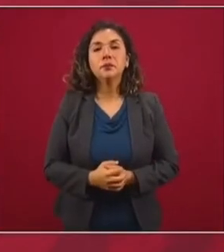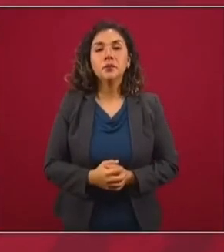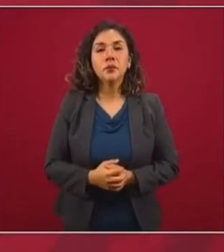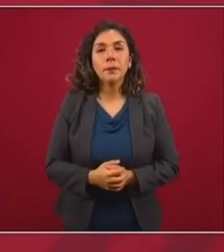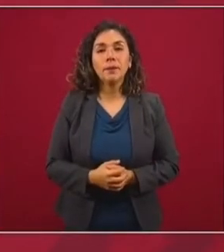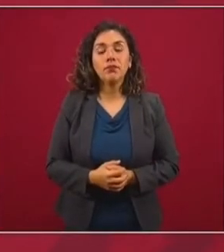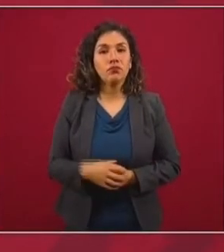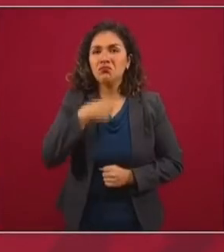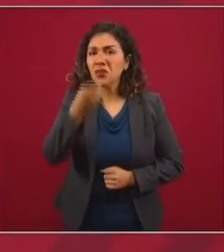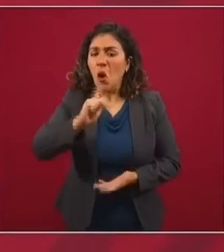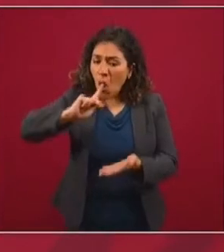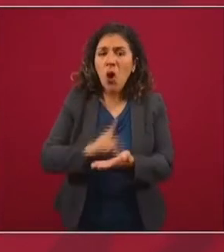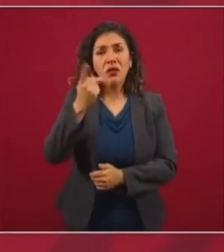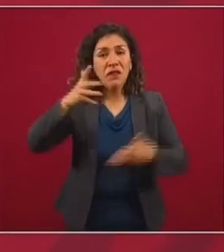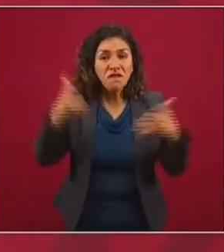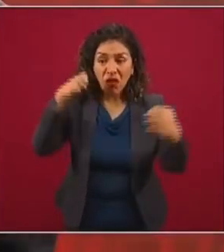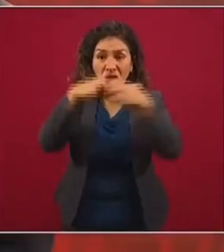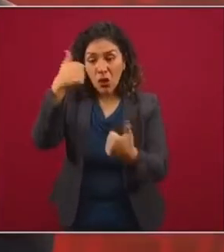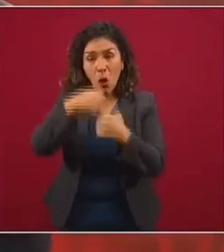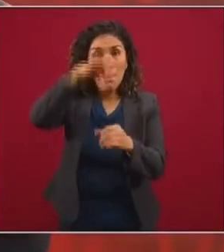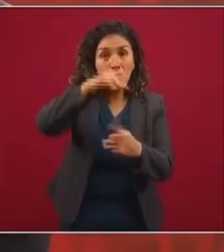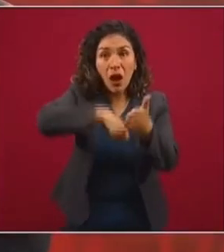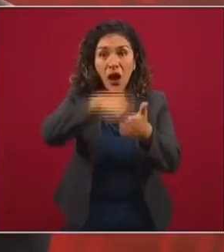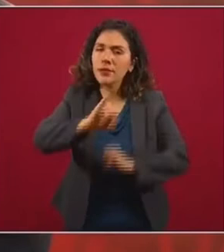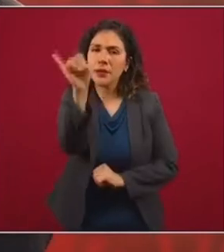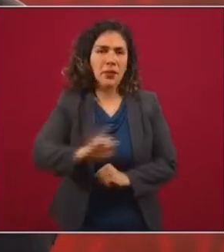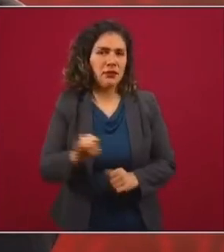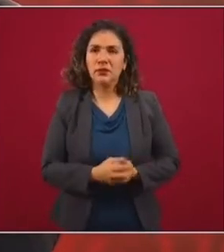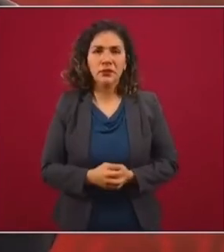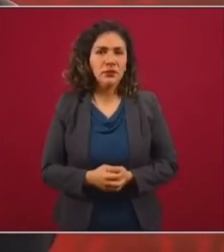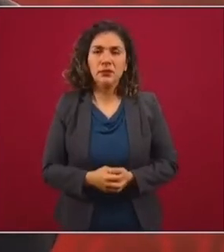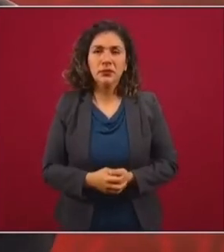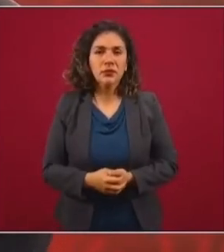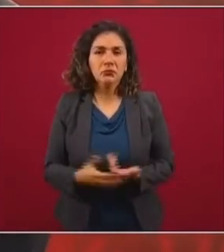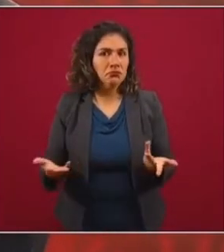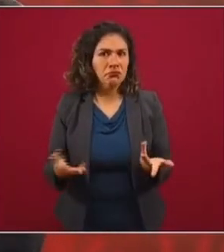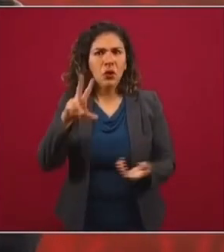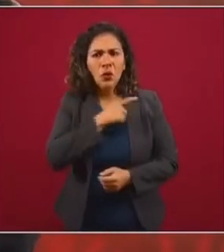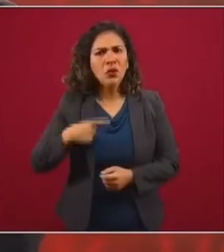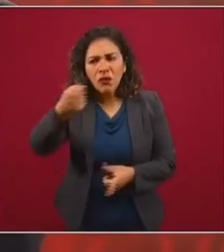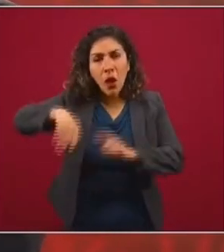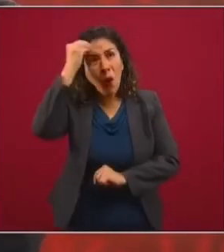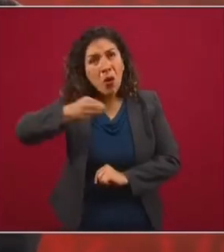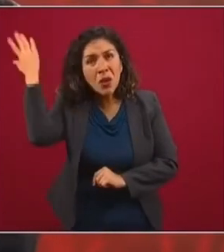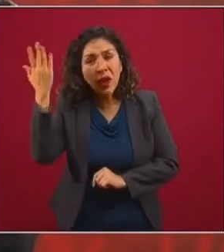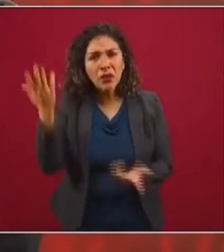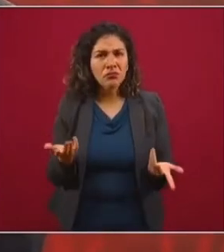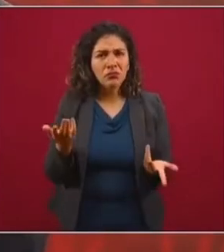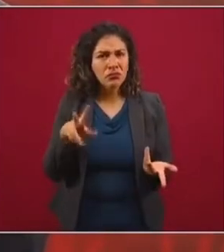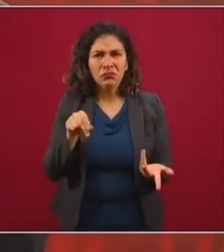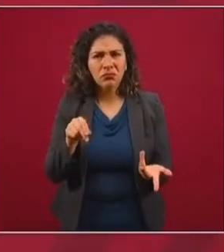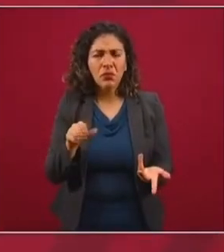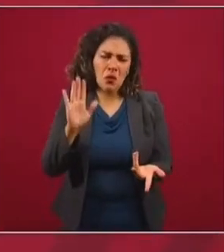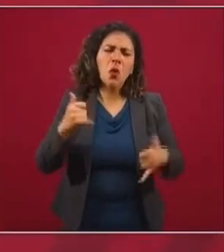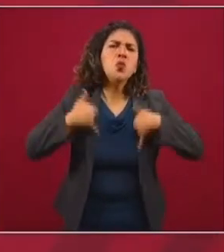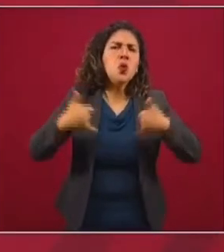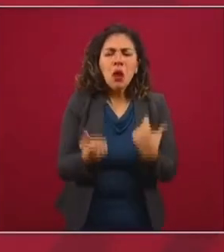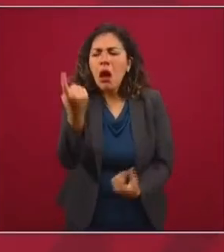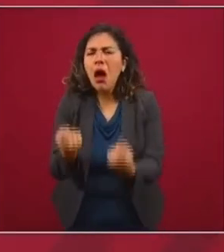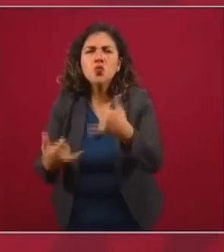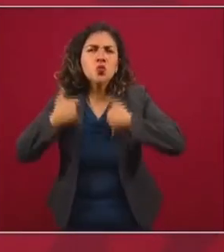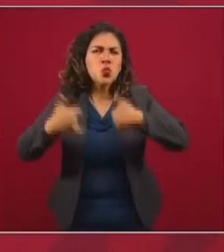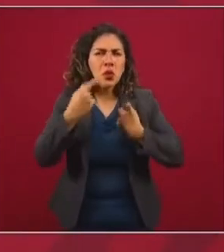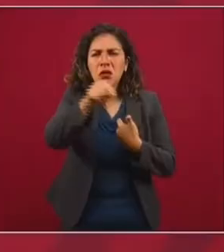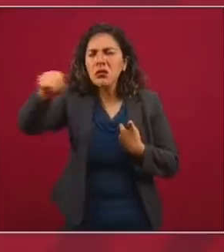Decir, nunca más un fraude electoral. Porque no se nos debe olvidar, a lo mejor los jóvenes, más